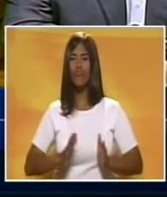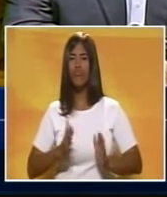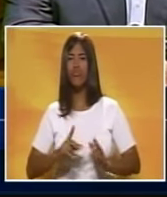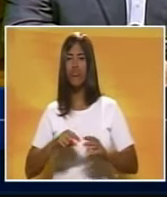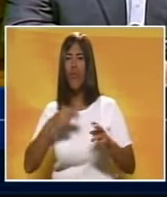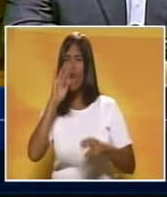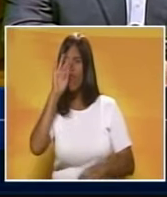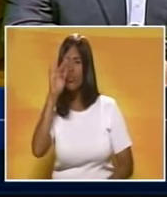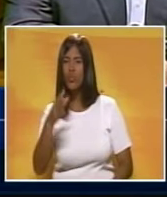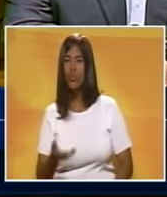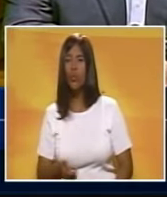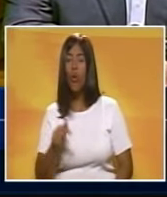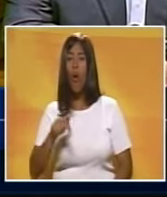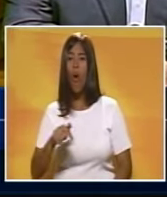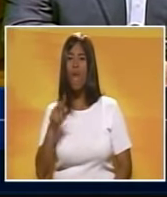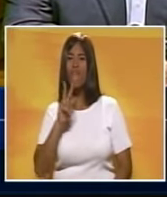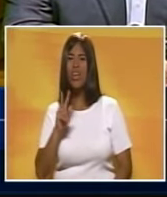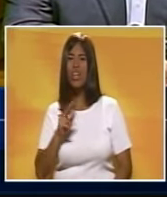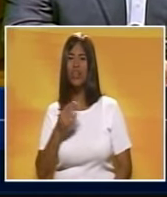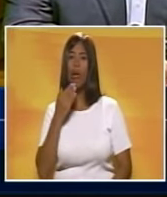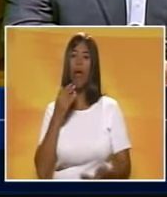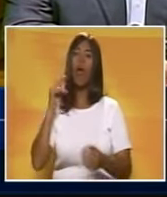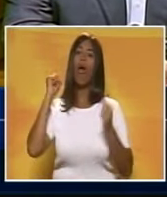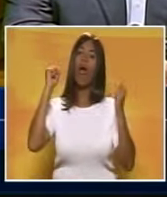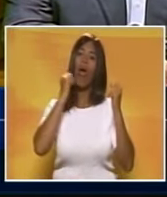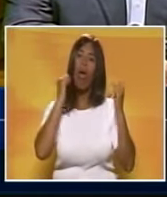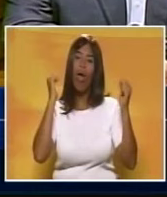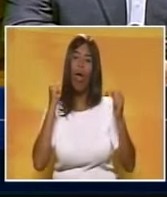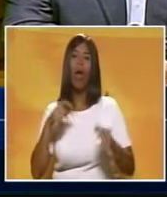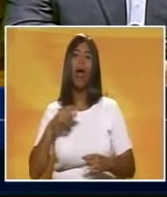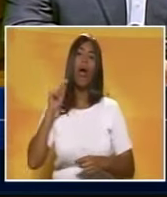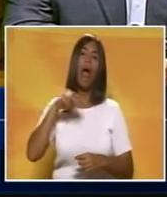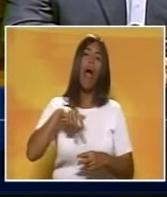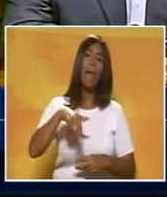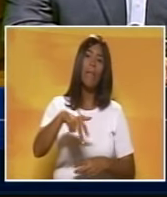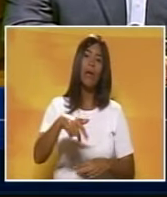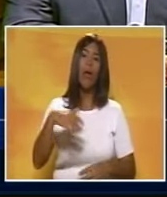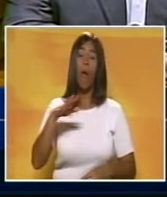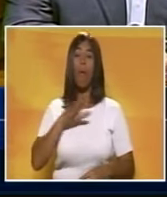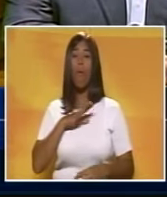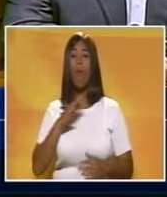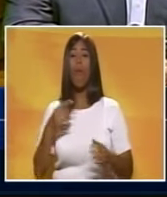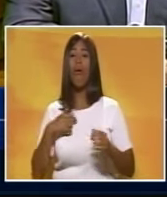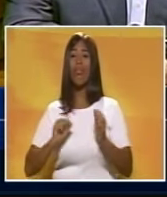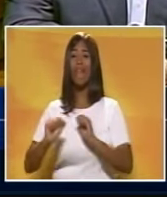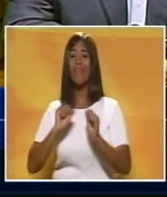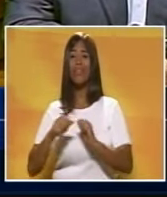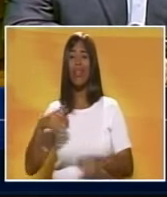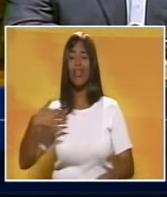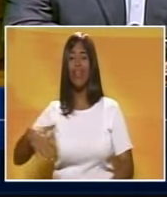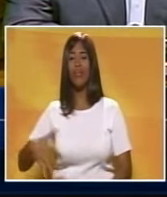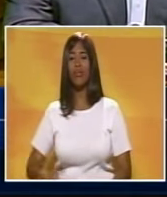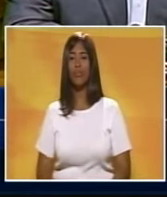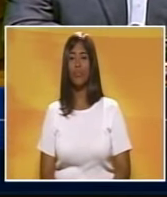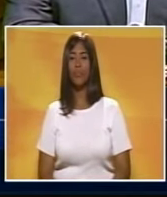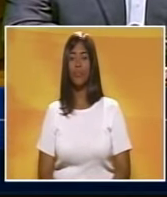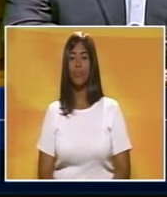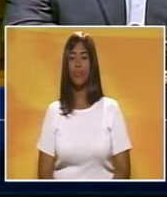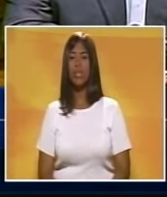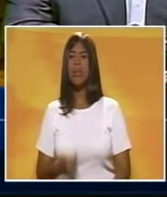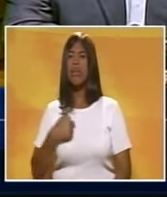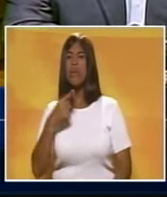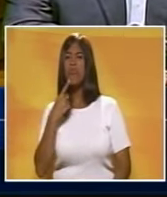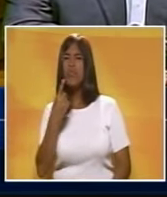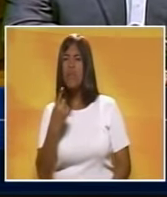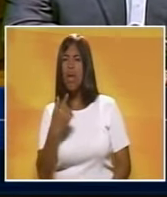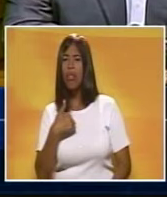hoy reclamando, pateando calle, ejerciendo sus derechos? Pensemos por un segundo qué quieren que digan de